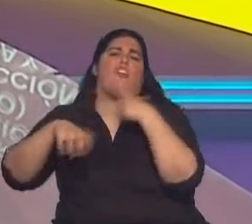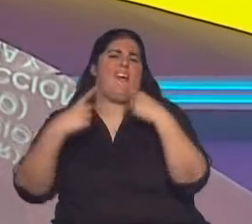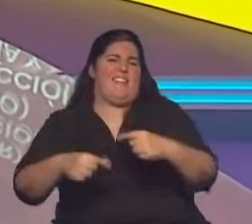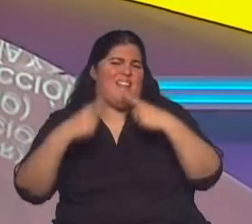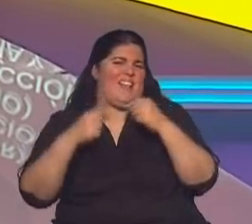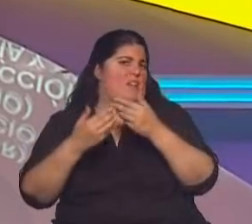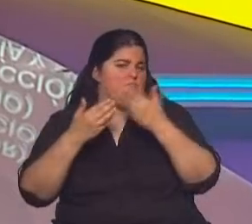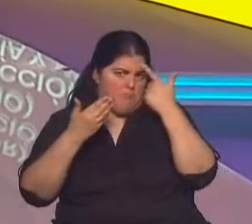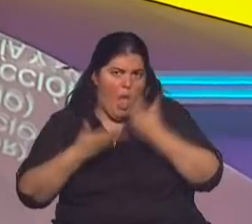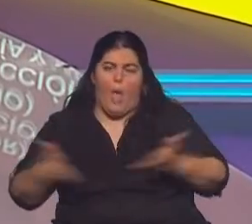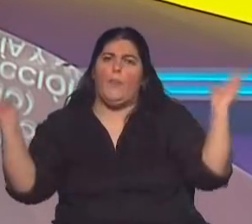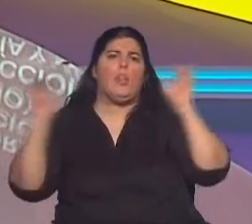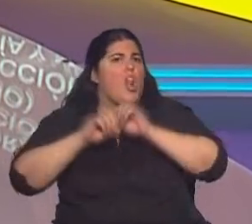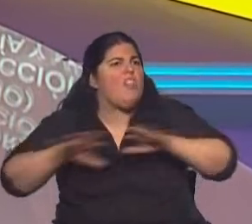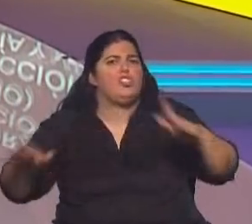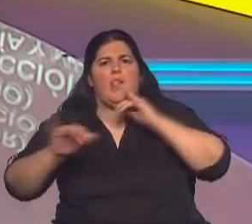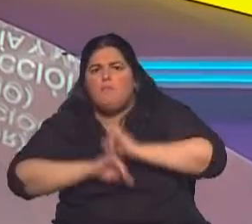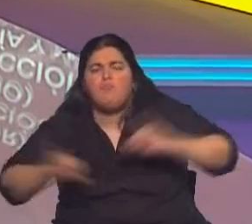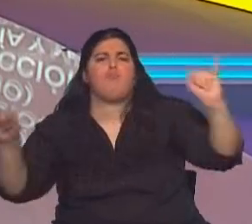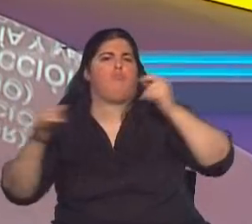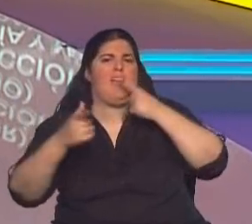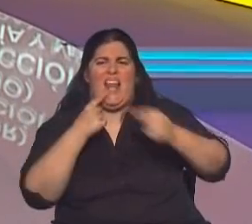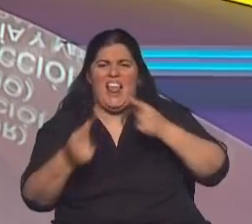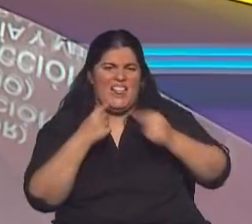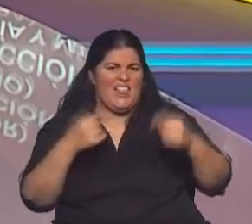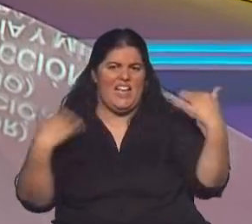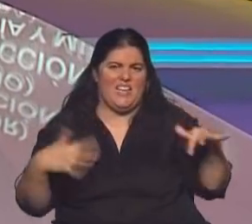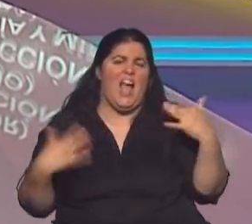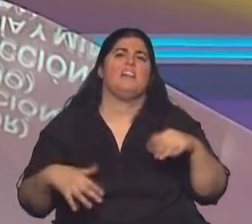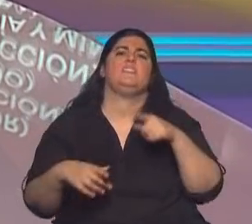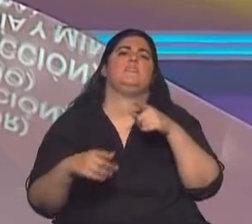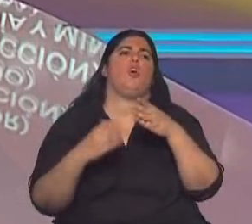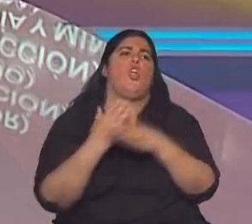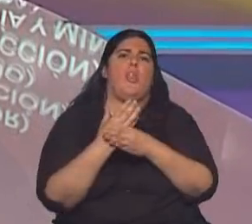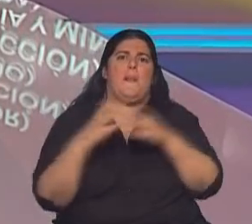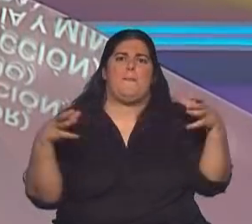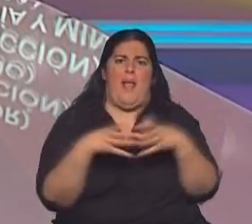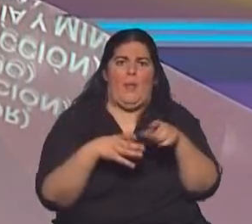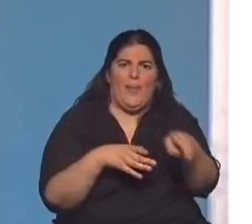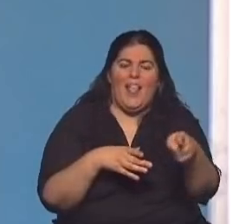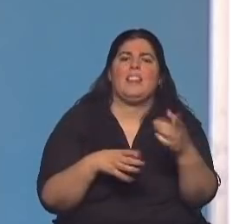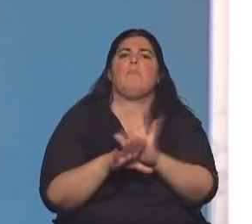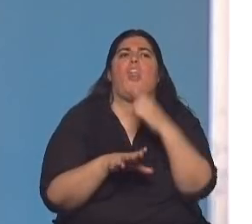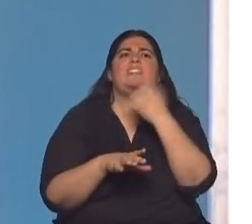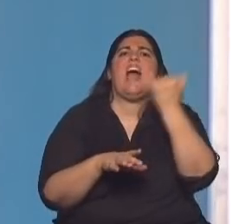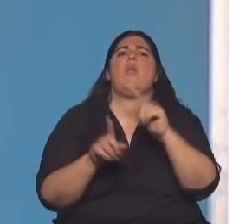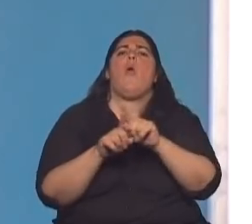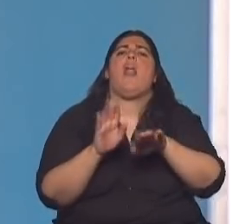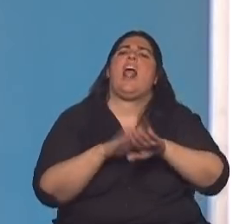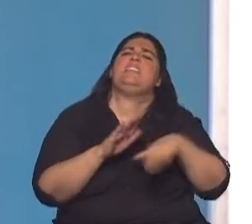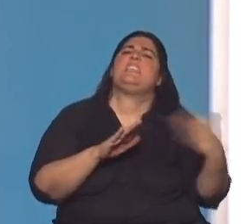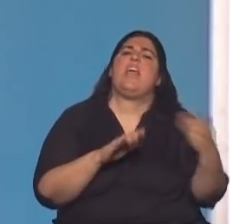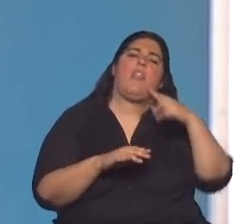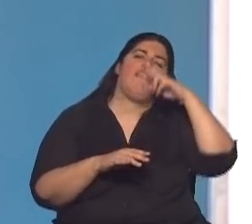manera abierta en las redes sociales, aparte de su gabinete, por justamente decir que existe una izquierda caviar, así lo llaman, que es